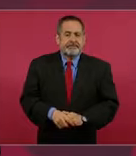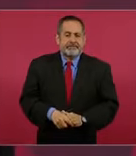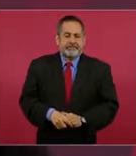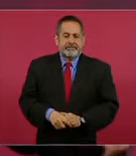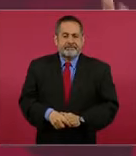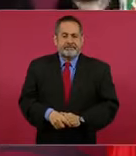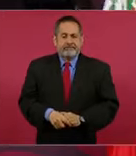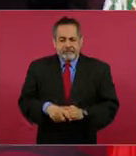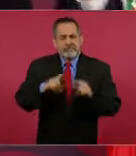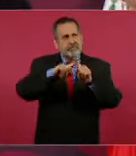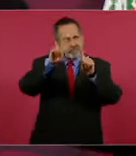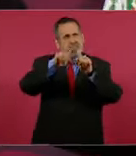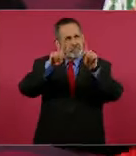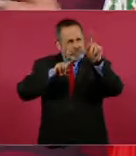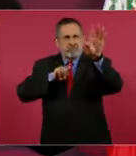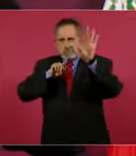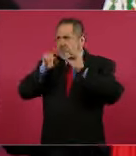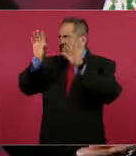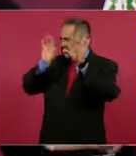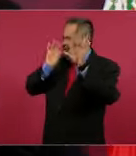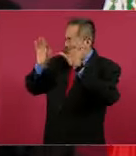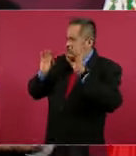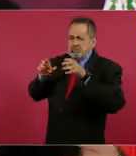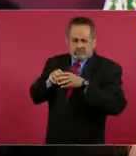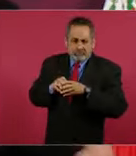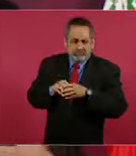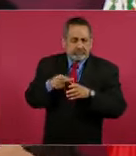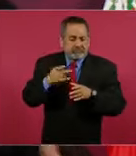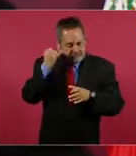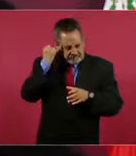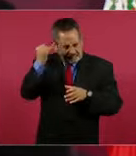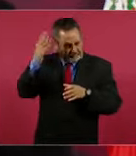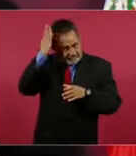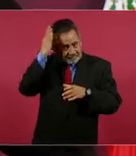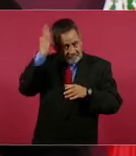todo lo universal posible, pero todo